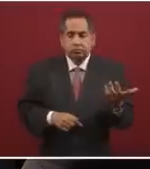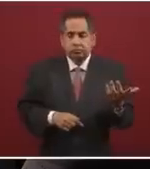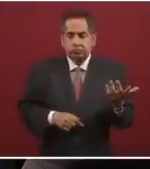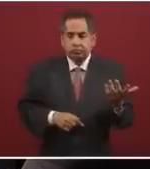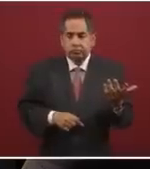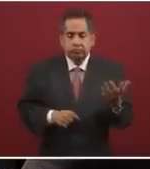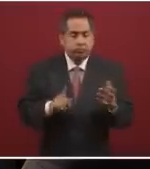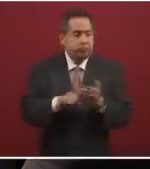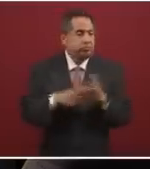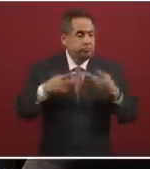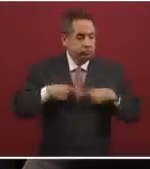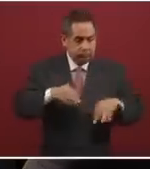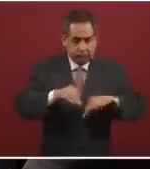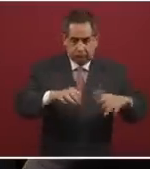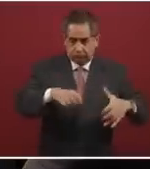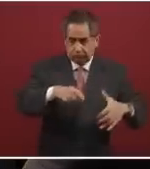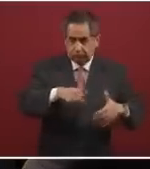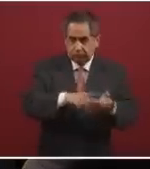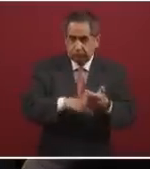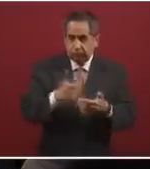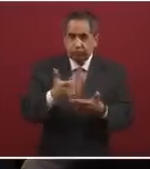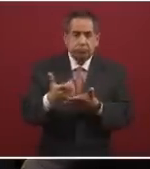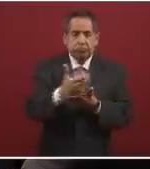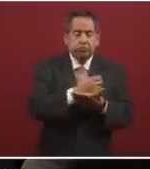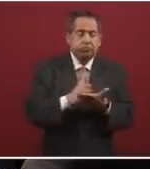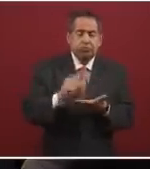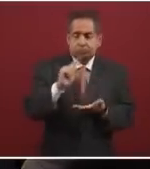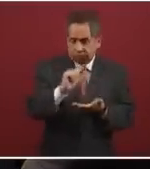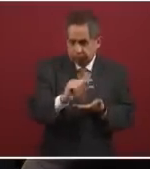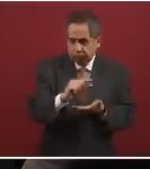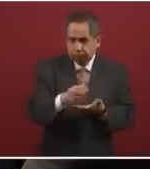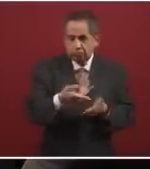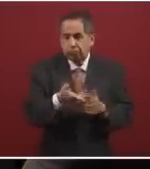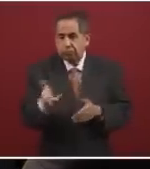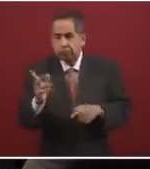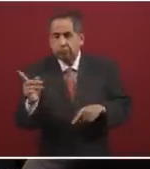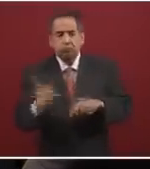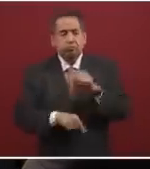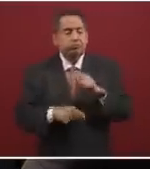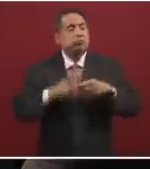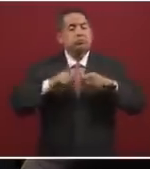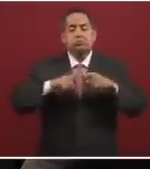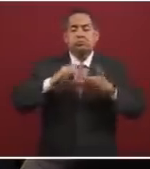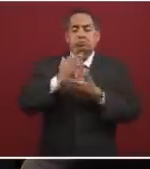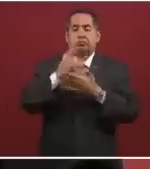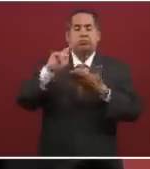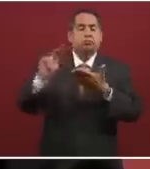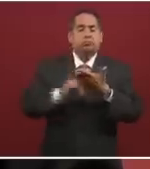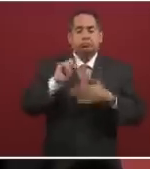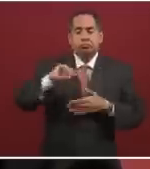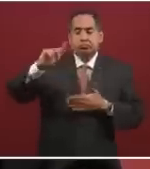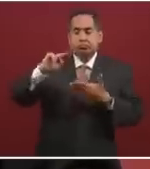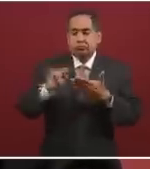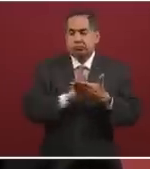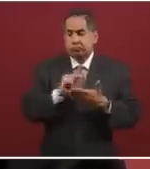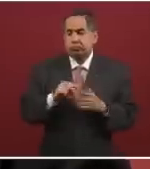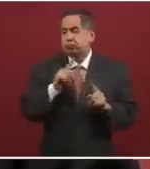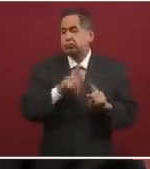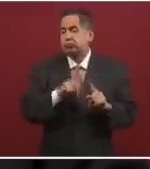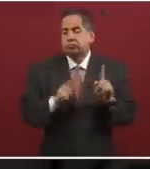Unos servidores públicos de bajo nivel, y firma el funcionario y